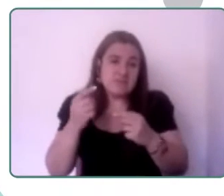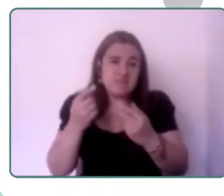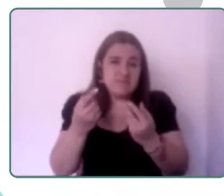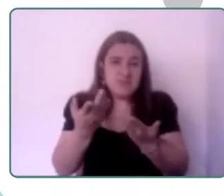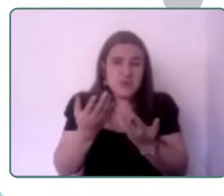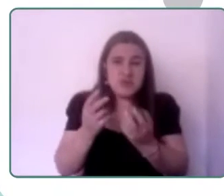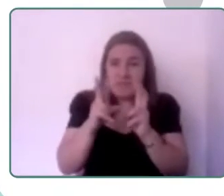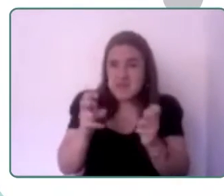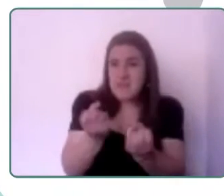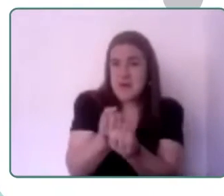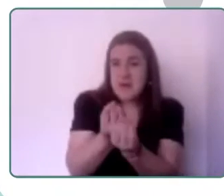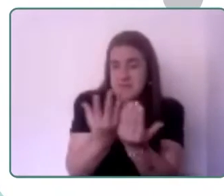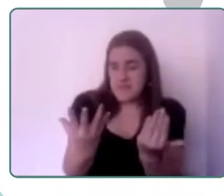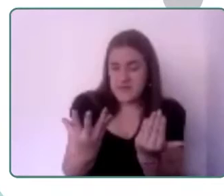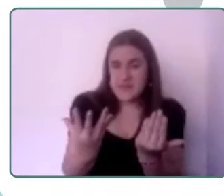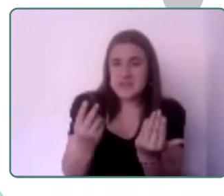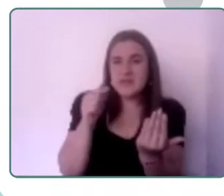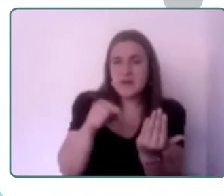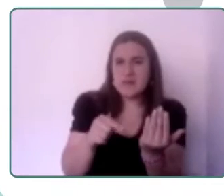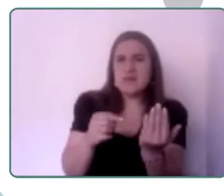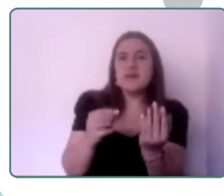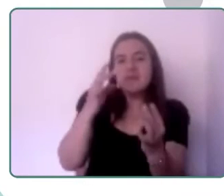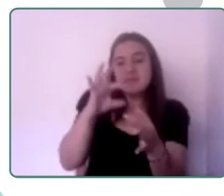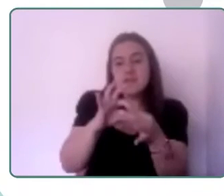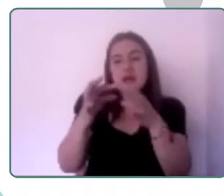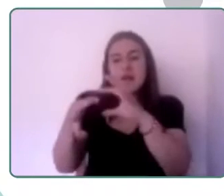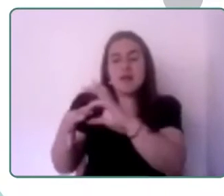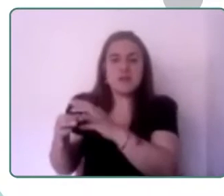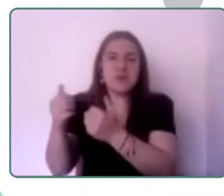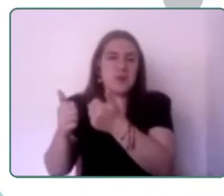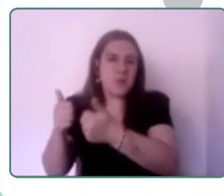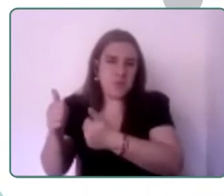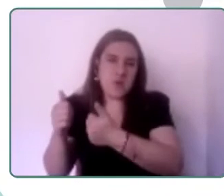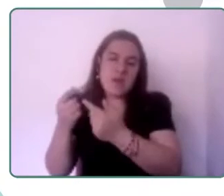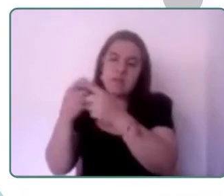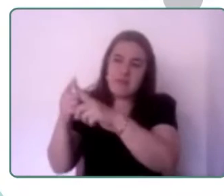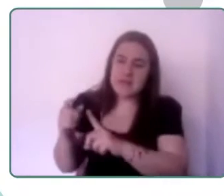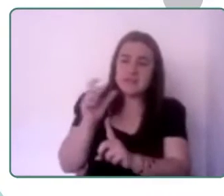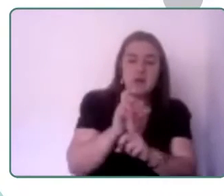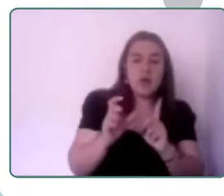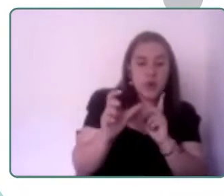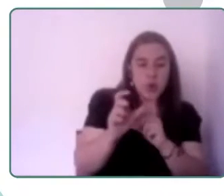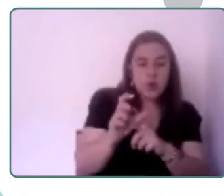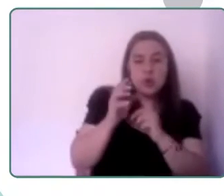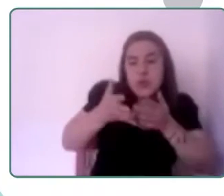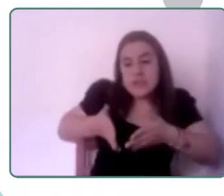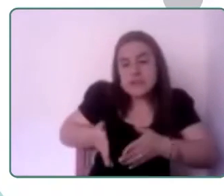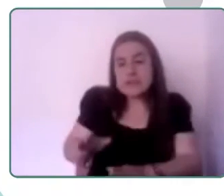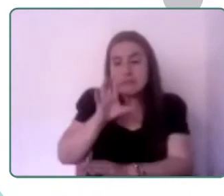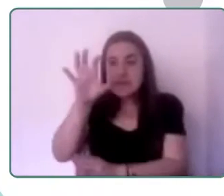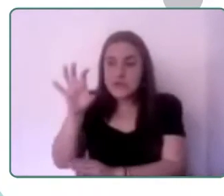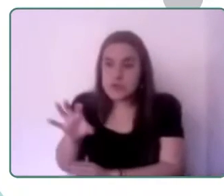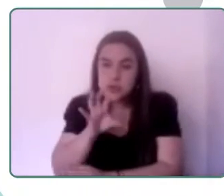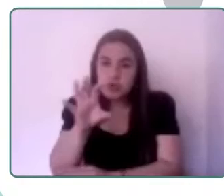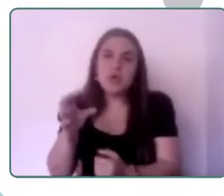diversidad son asociadas a la variedad y a la diferencia de aspectos culturales y étnicos, además de la multiplicidad propia